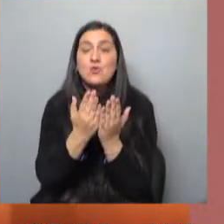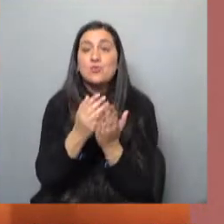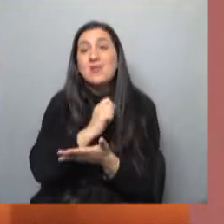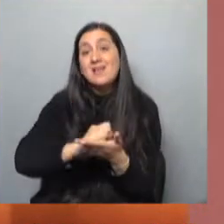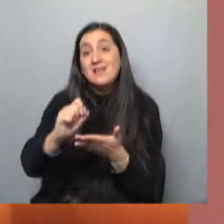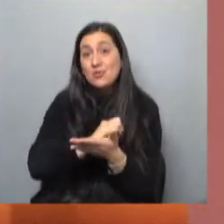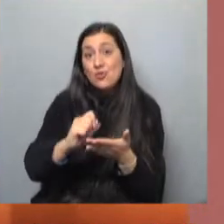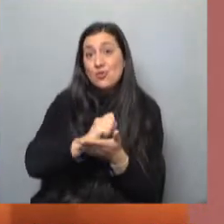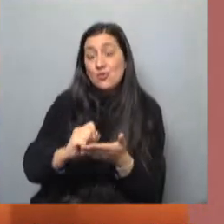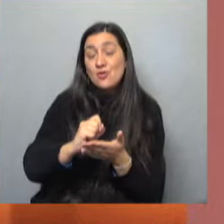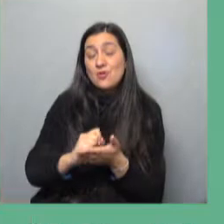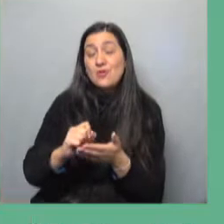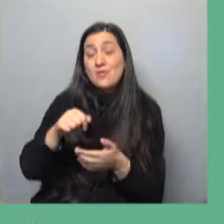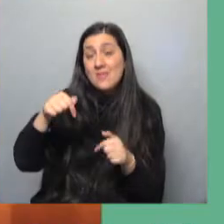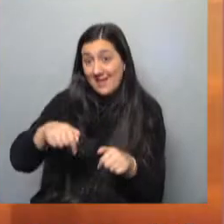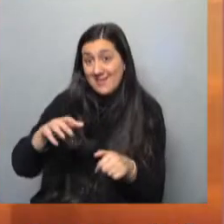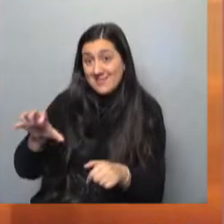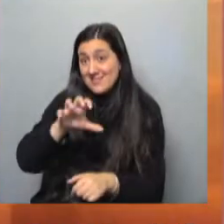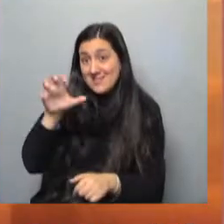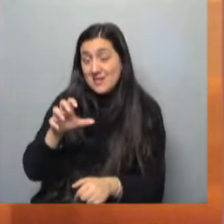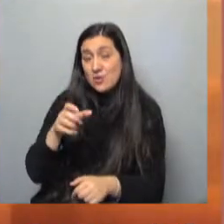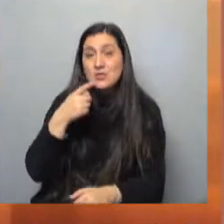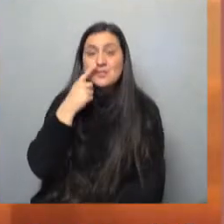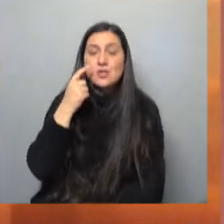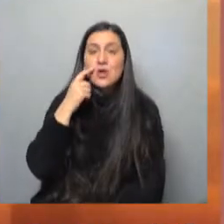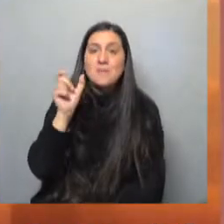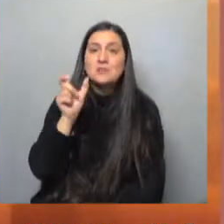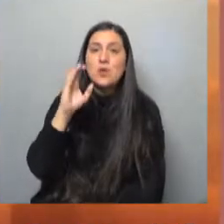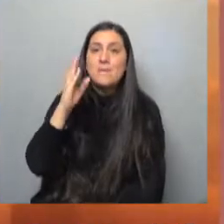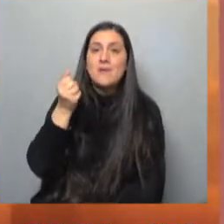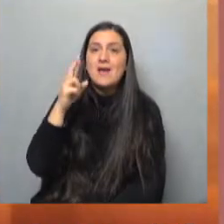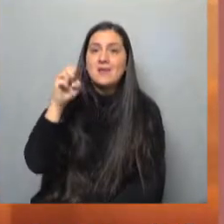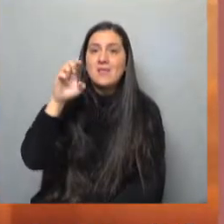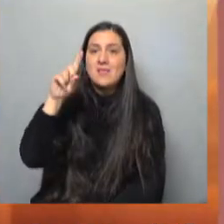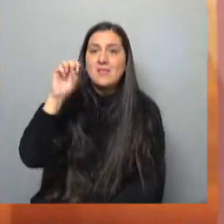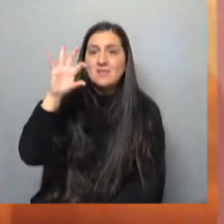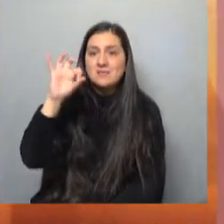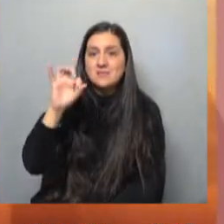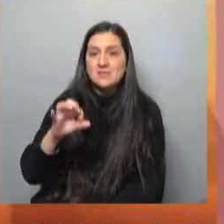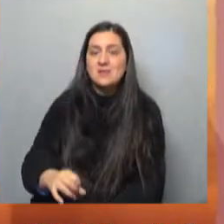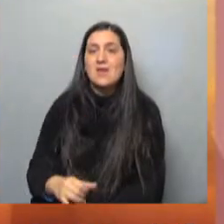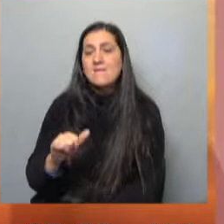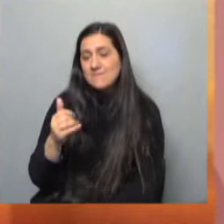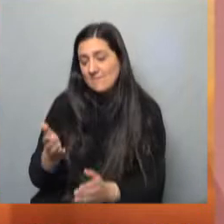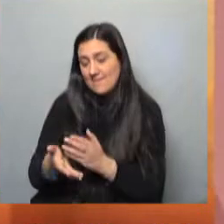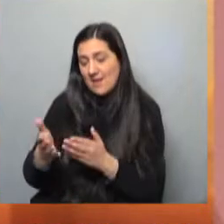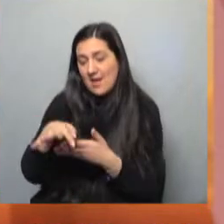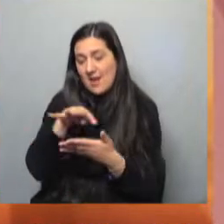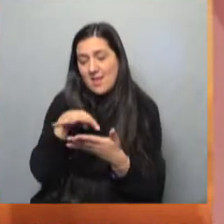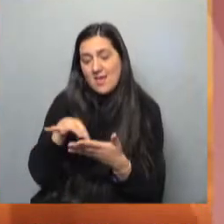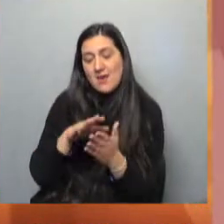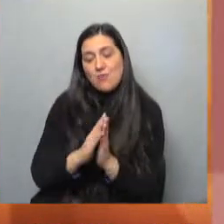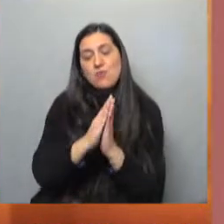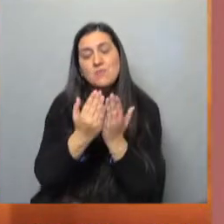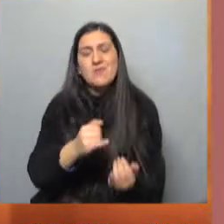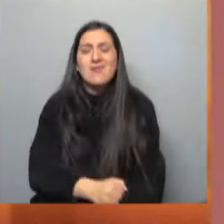el señor paredes para hacer la presentación de un libro va a haber lectura este de libros va a haber una